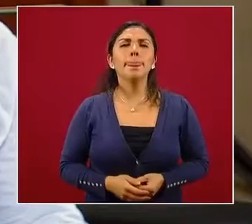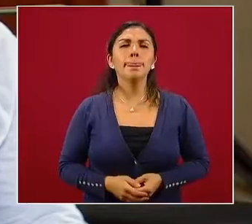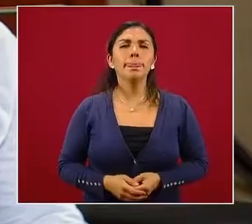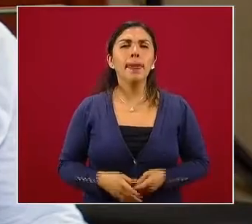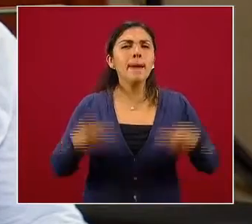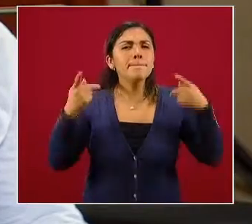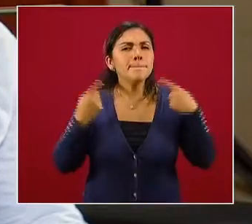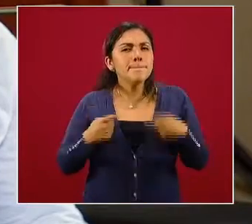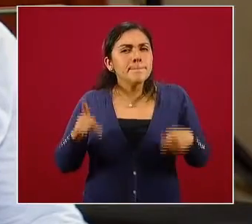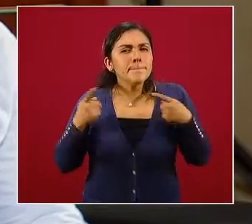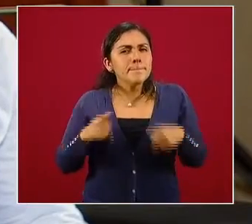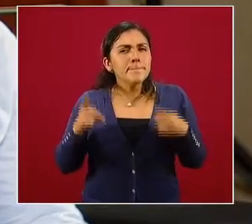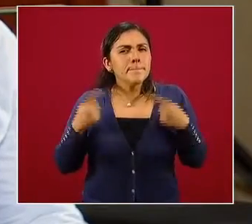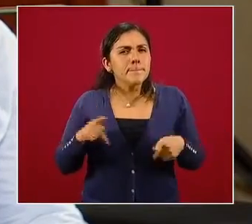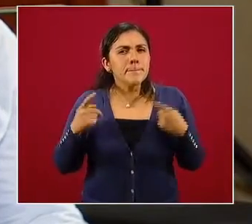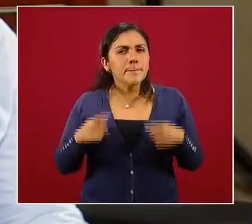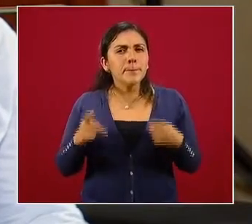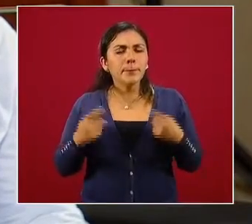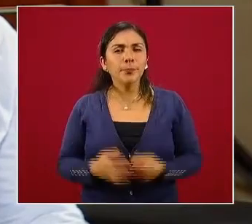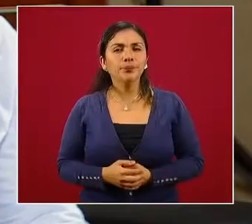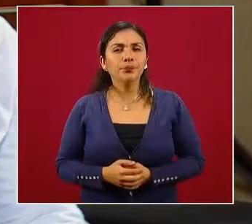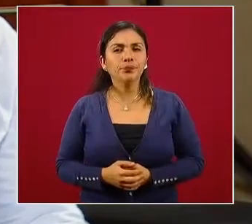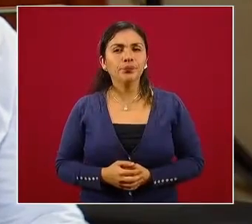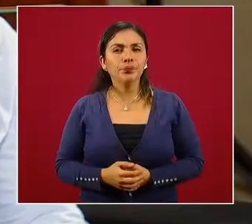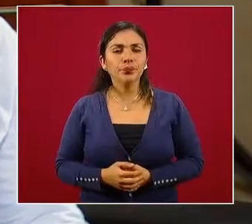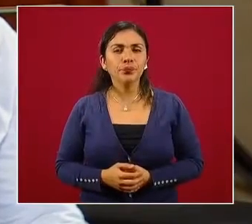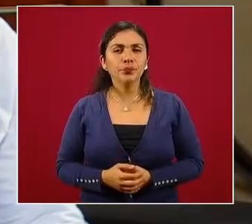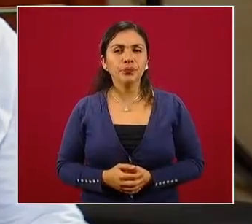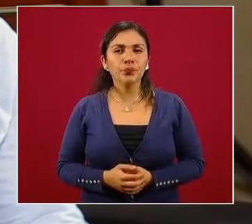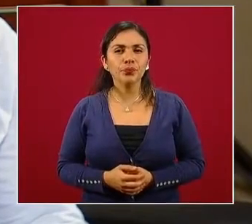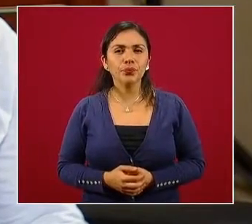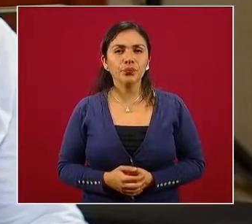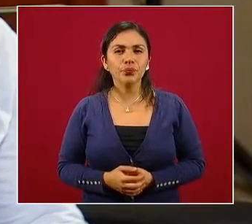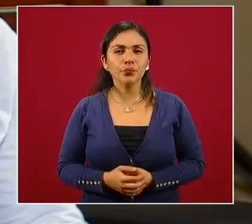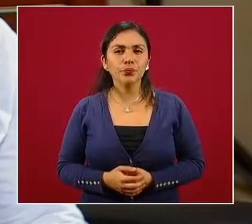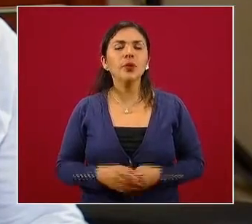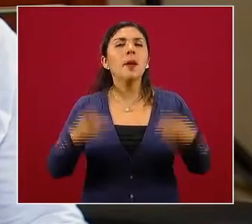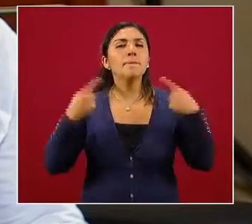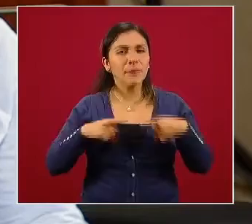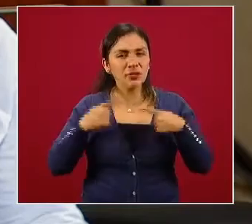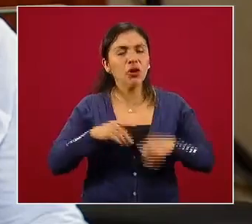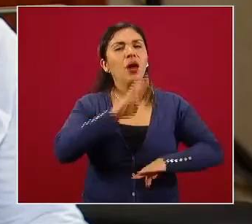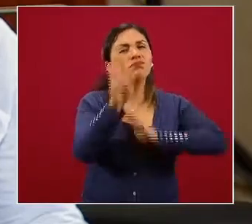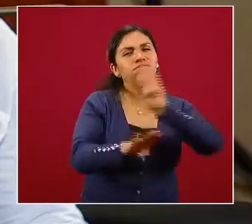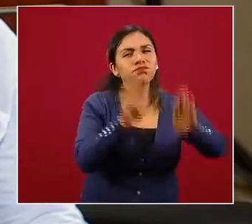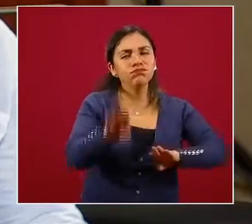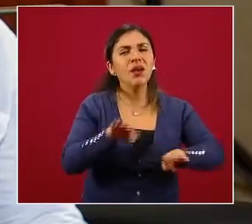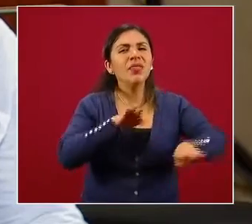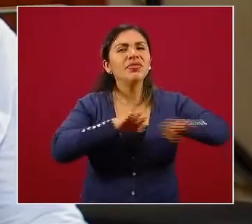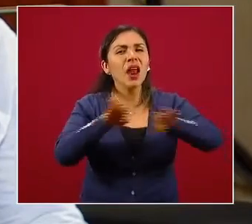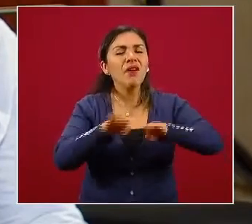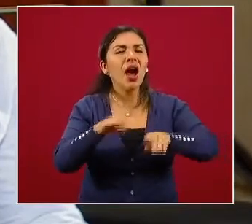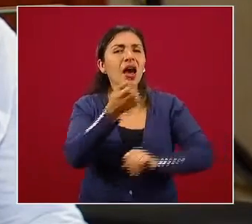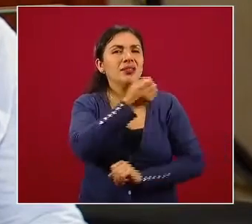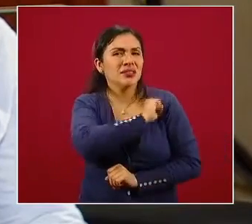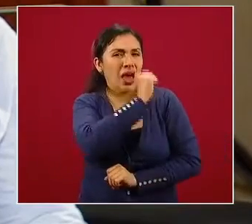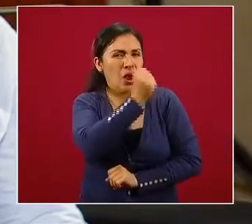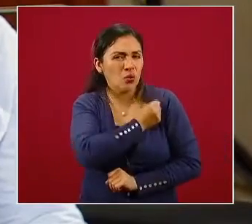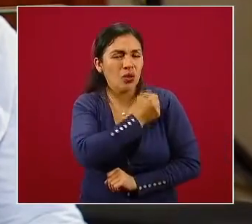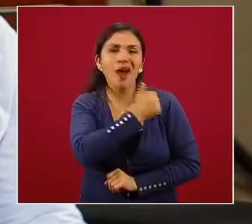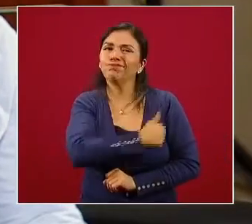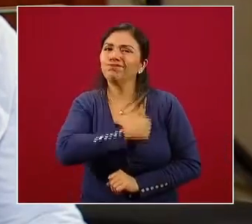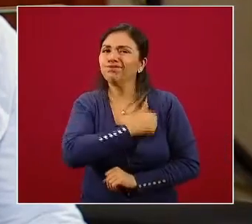las personas de los muertos, trabajadores de la salud, las personas que lamentablemente han perdido su